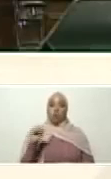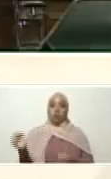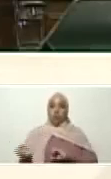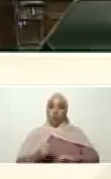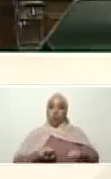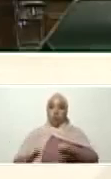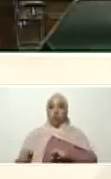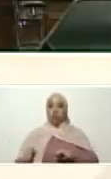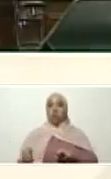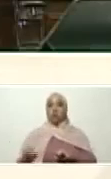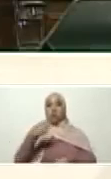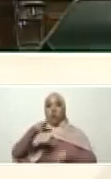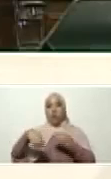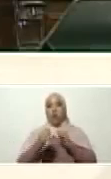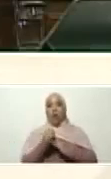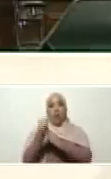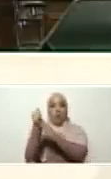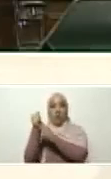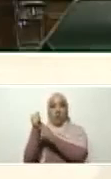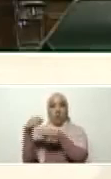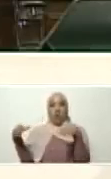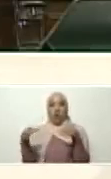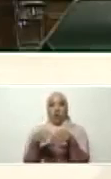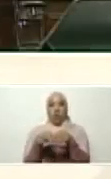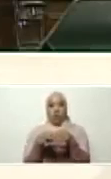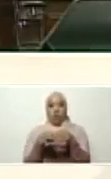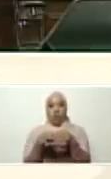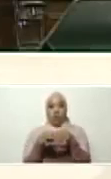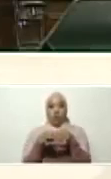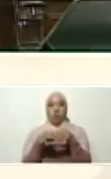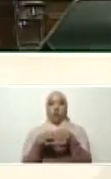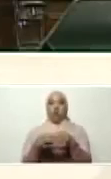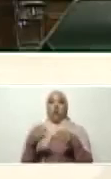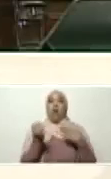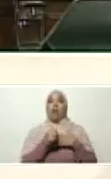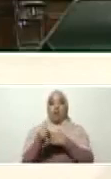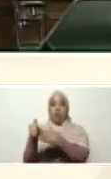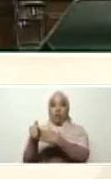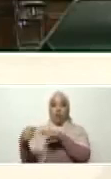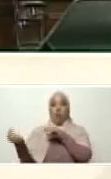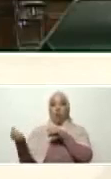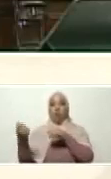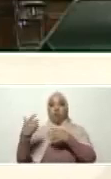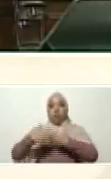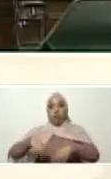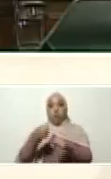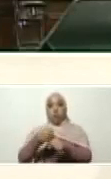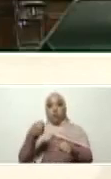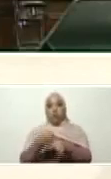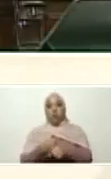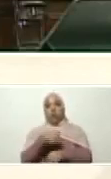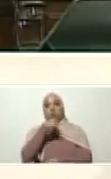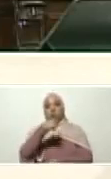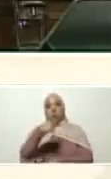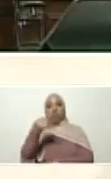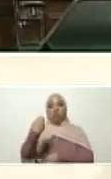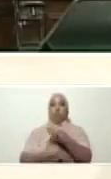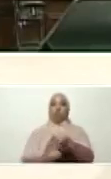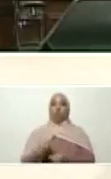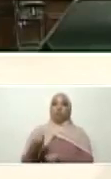motor que se mueve, el liderazgo, el equipo. Equipo, liderazgo, motor, para mantener a la gente siempre